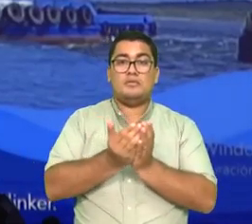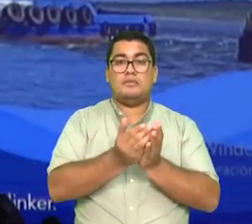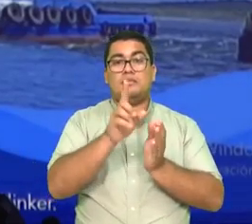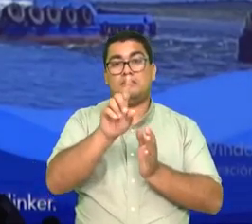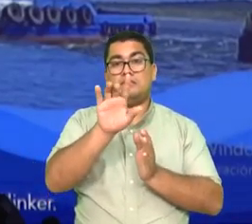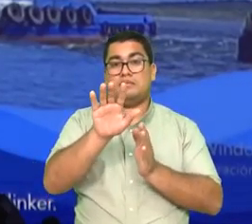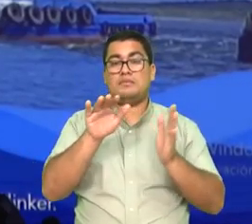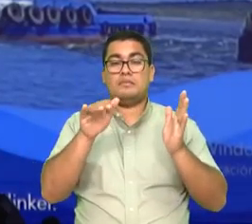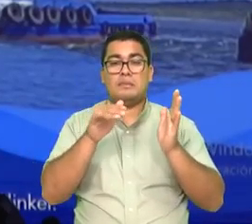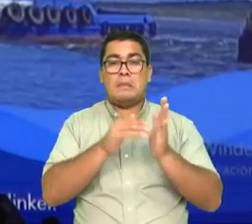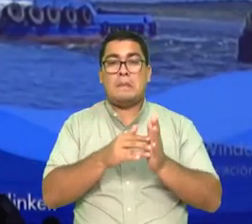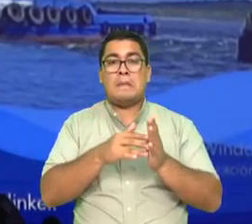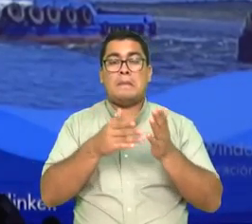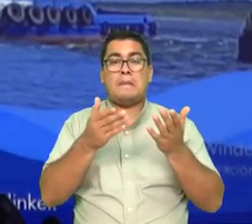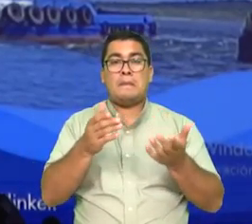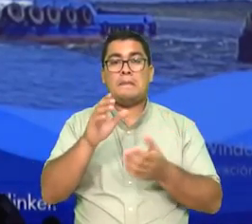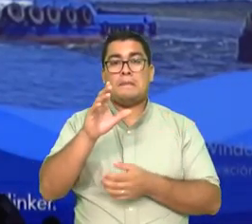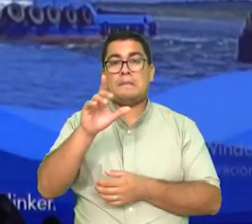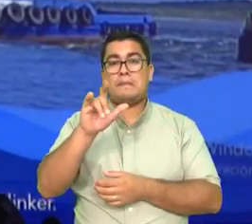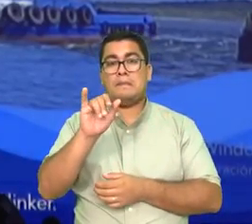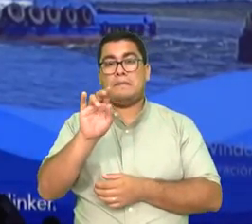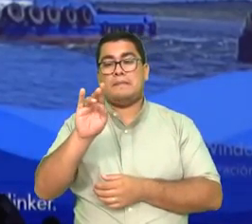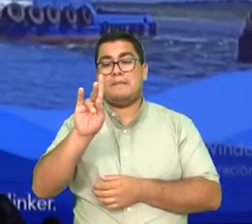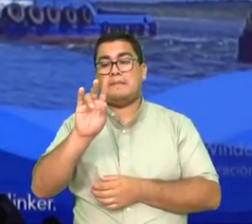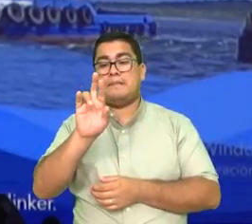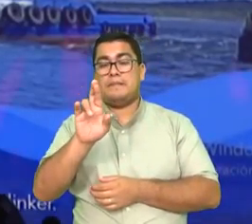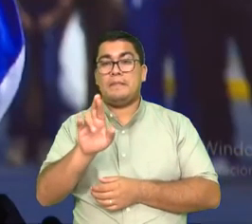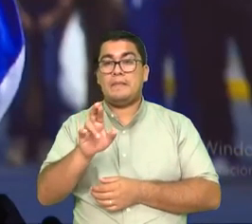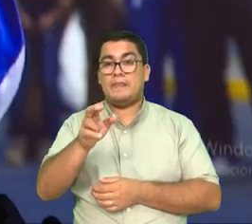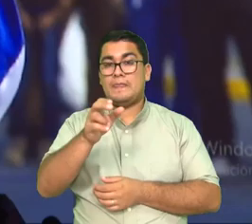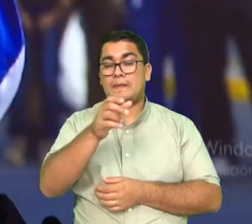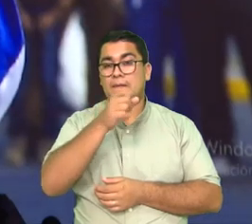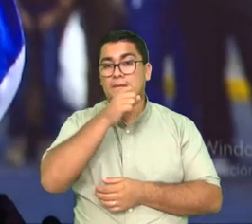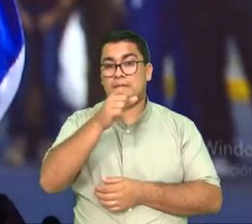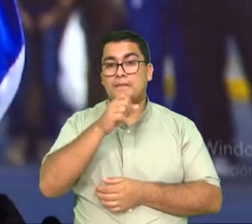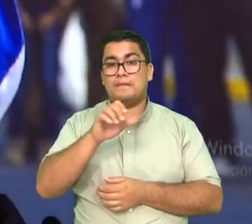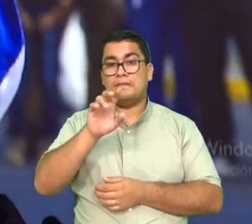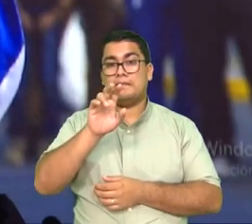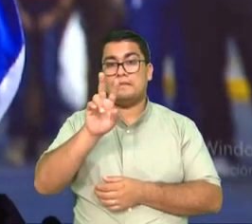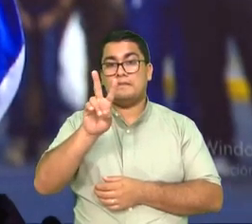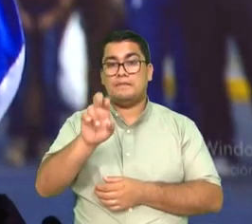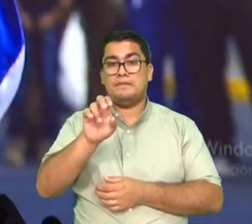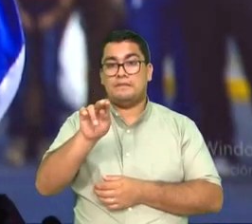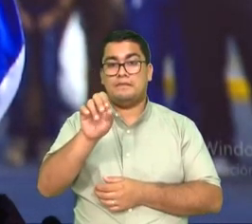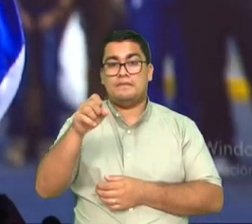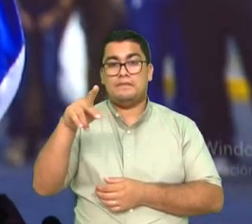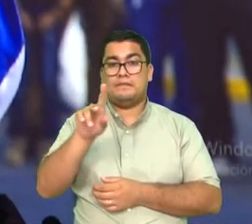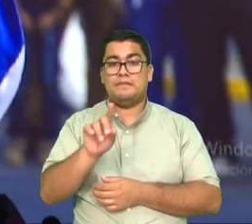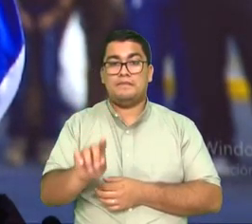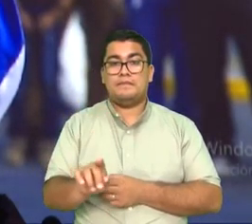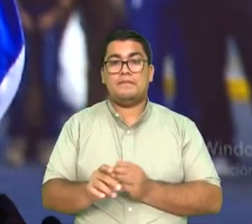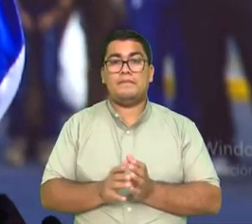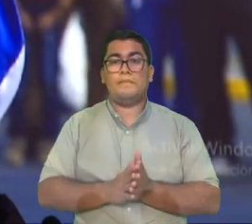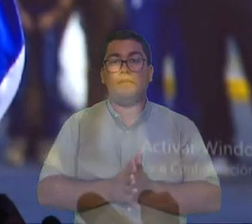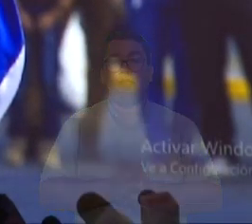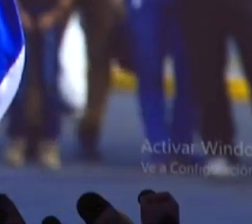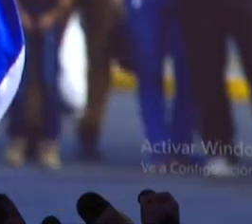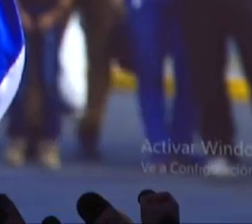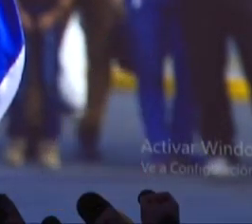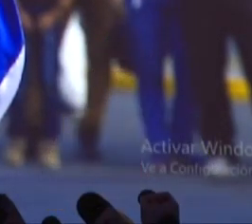15.000 toneladas de clinker. Con imágenes de Ronald Ruiz, informó para el canal parlamentario Vanessa Paz.